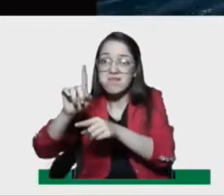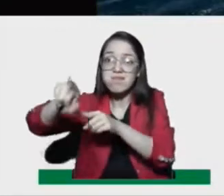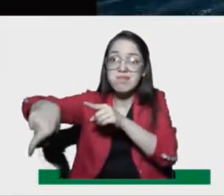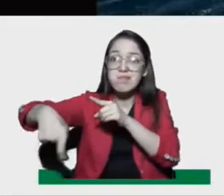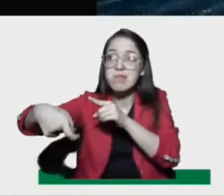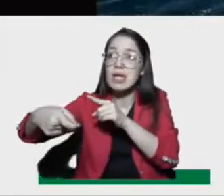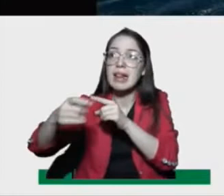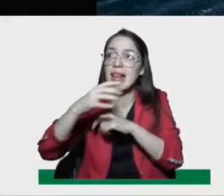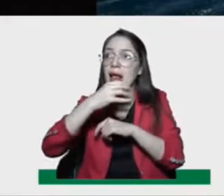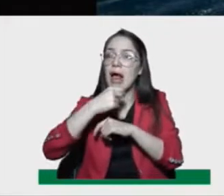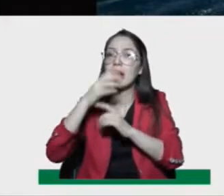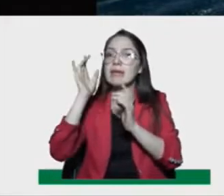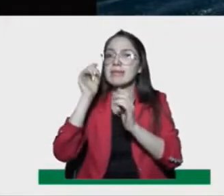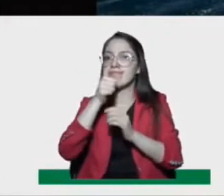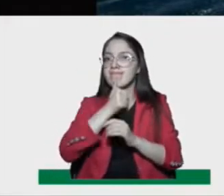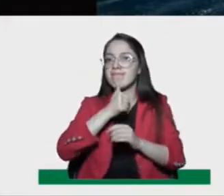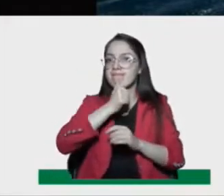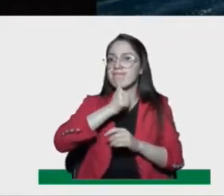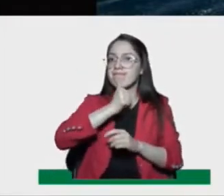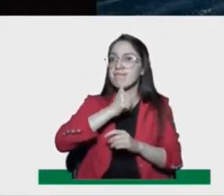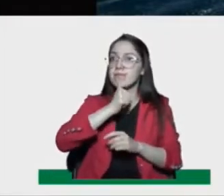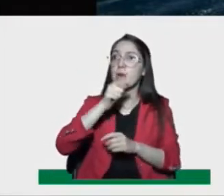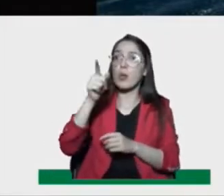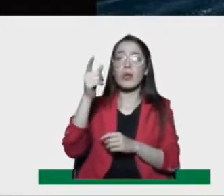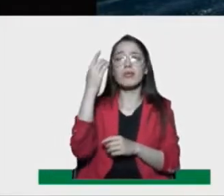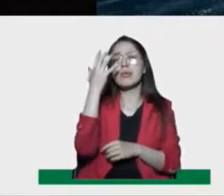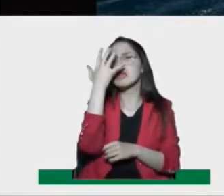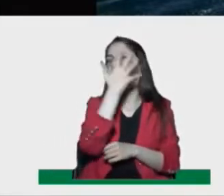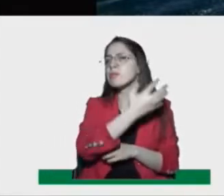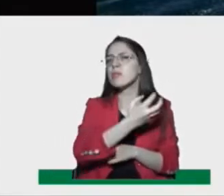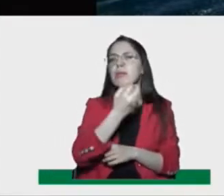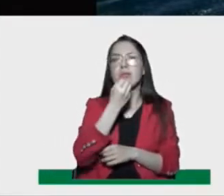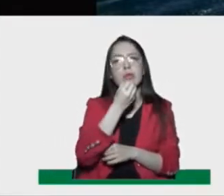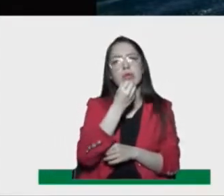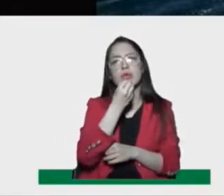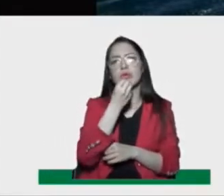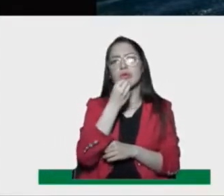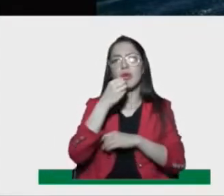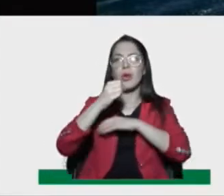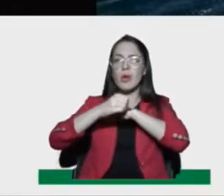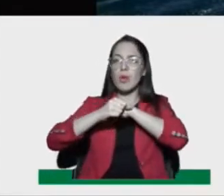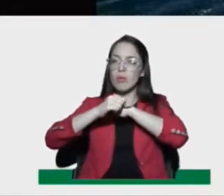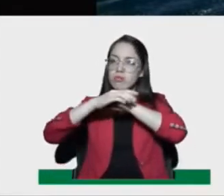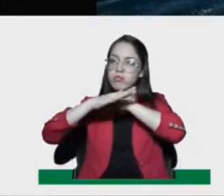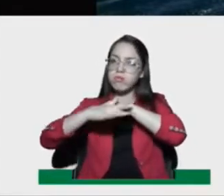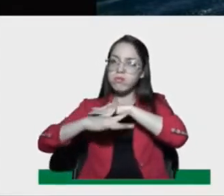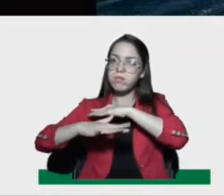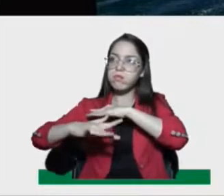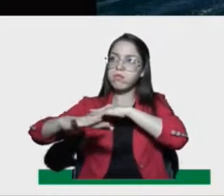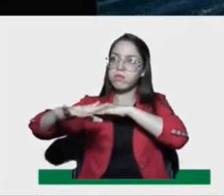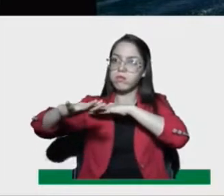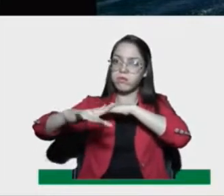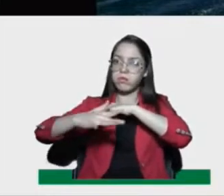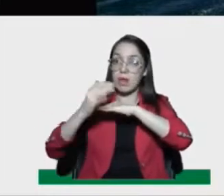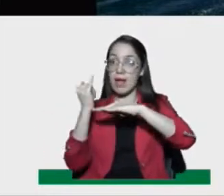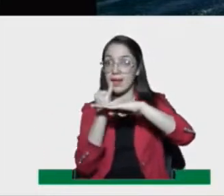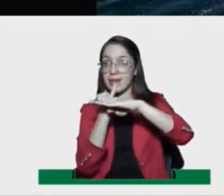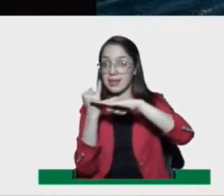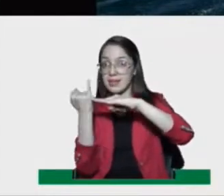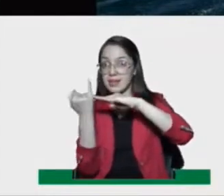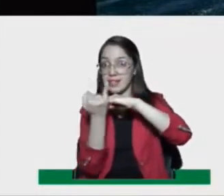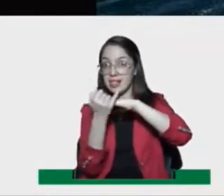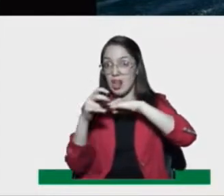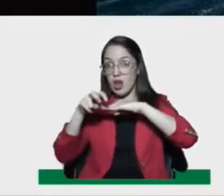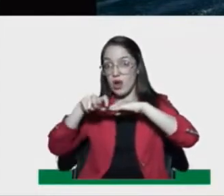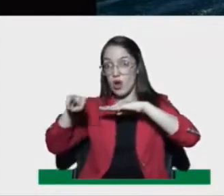posibilidad en este lugar hermoso que es el pacífico de la isla norte del